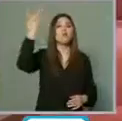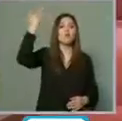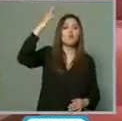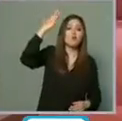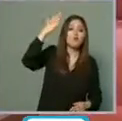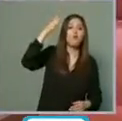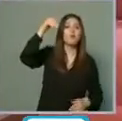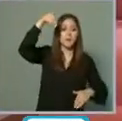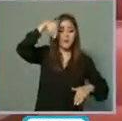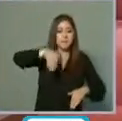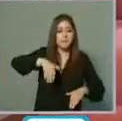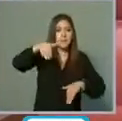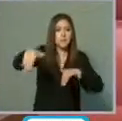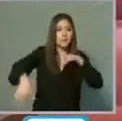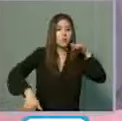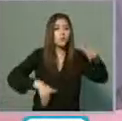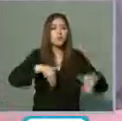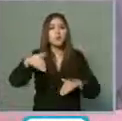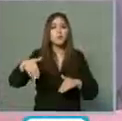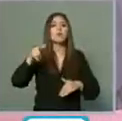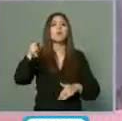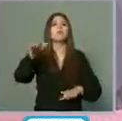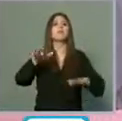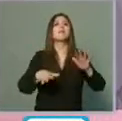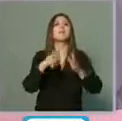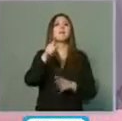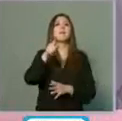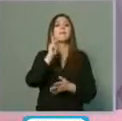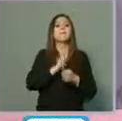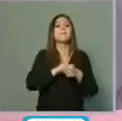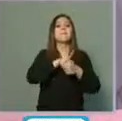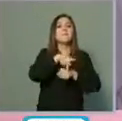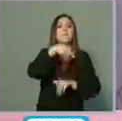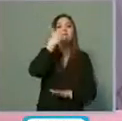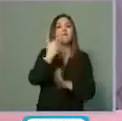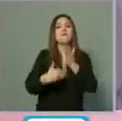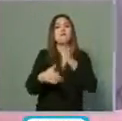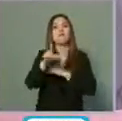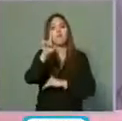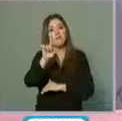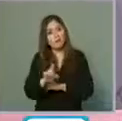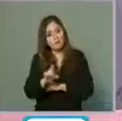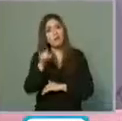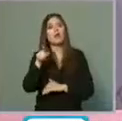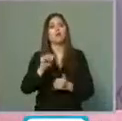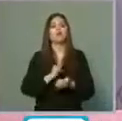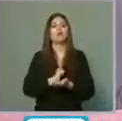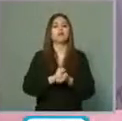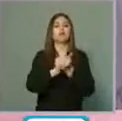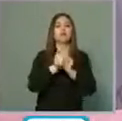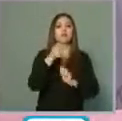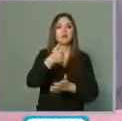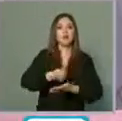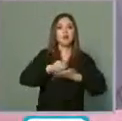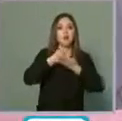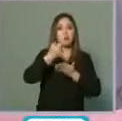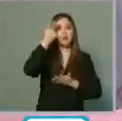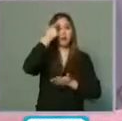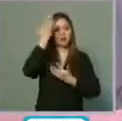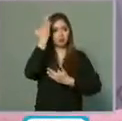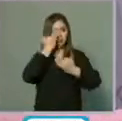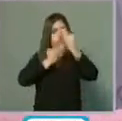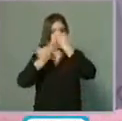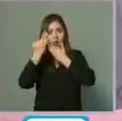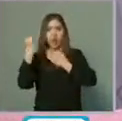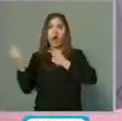alberca, si te metes a la playa, obviamente tu piel pues se deshidrata. Entonces este es un gran remedio para mantener tu piel súper linda. Si te excediste